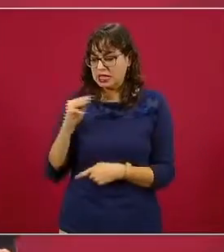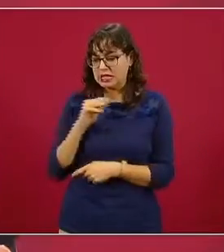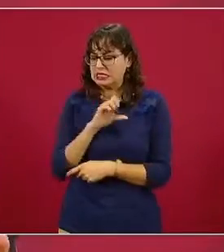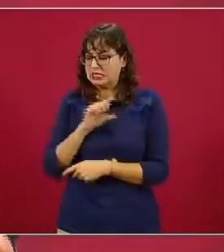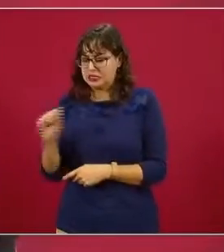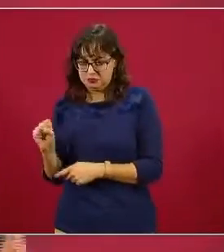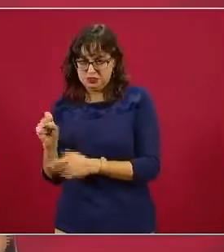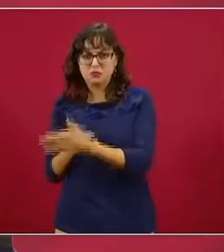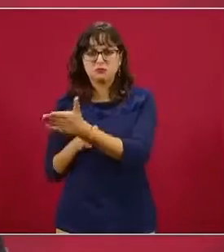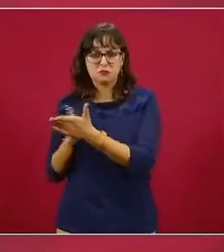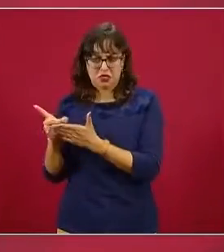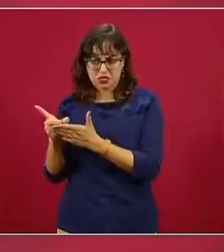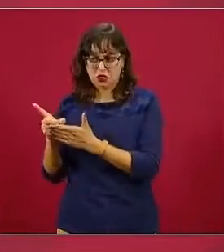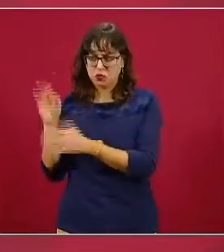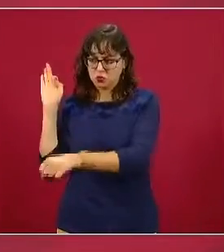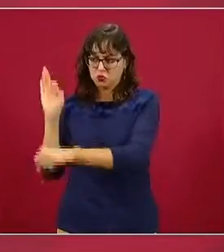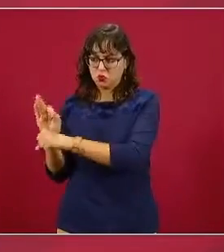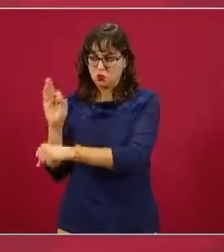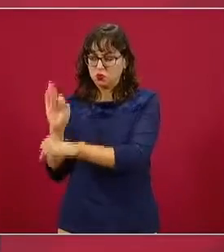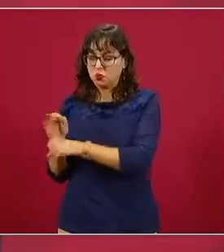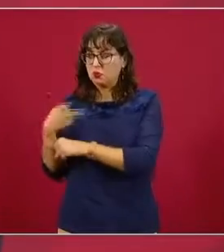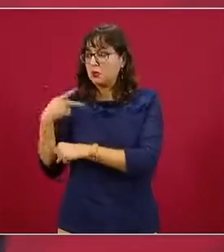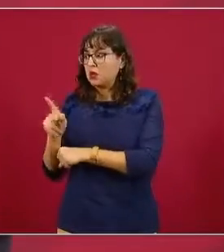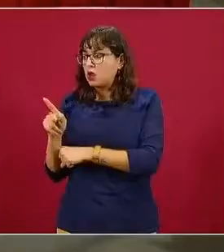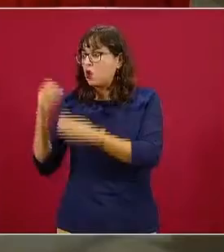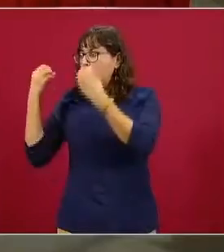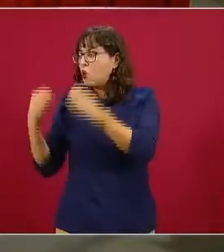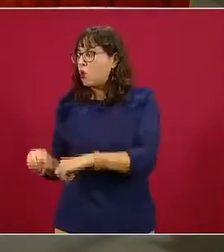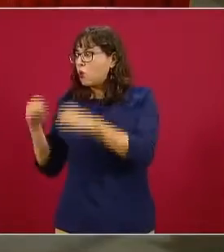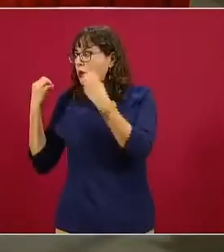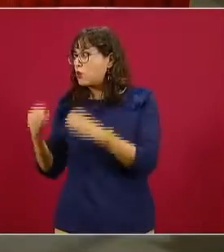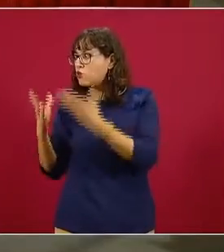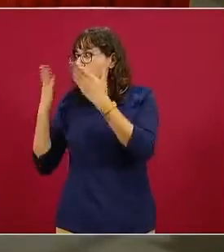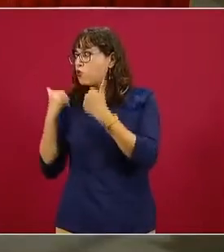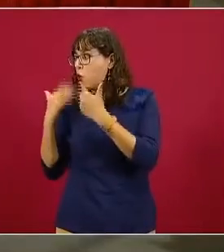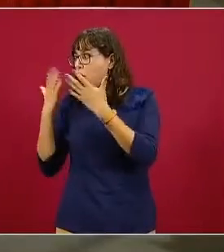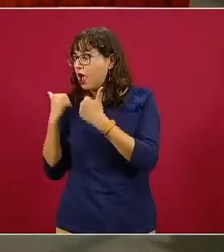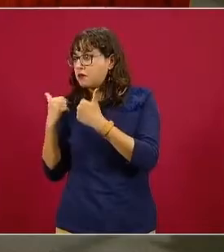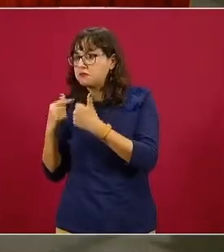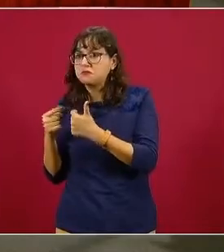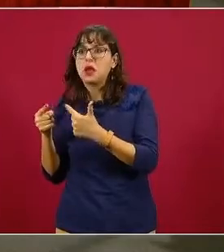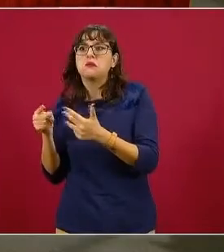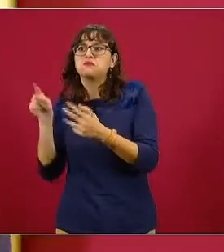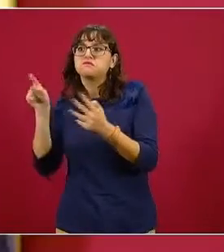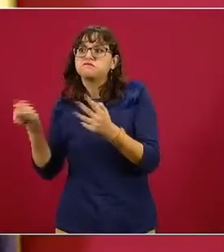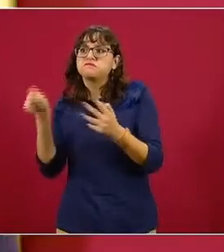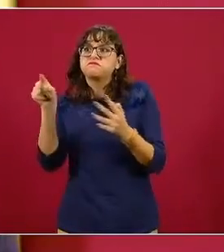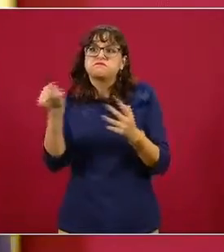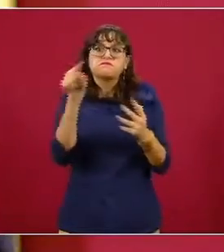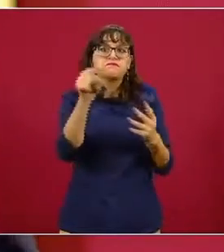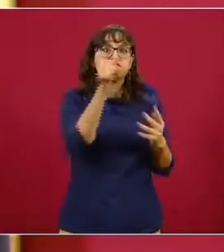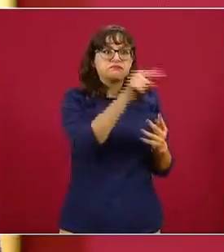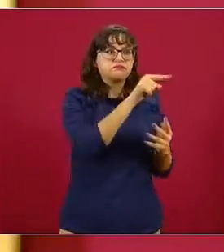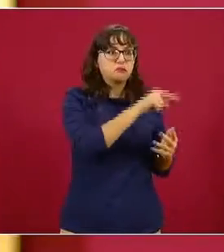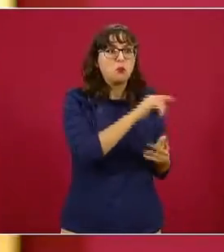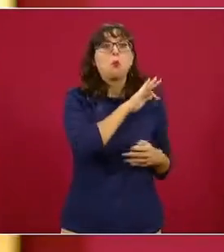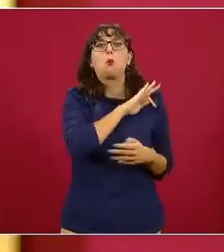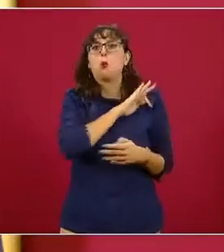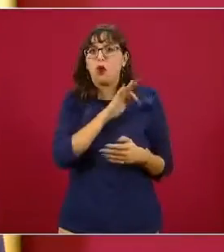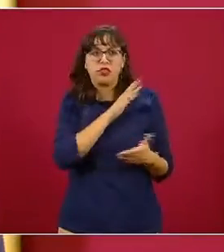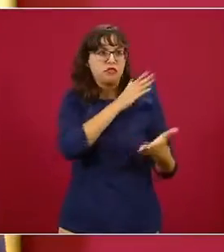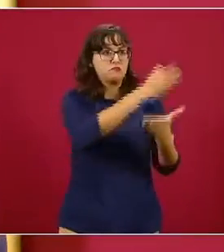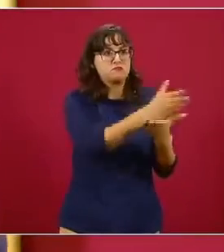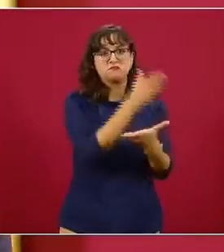en un hospital del IMSS, pudiera ser atendido en uno de cualquier otra institución de las que firmaron, o viceversa. Una